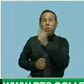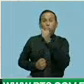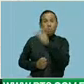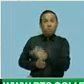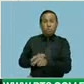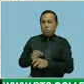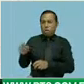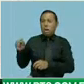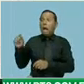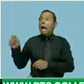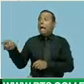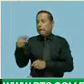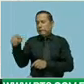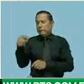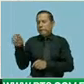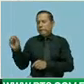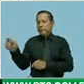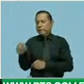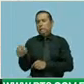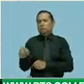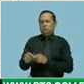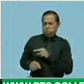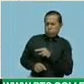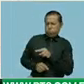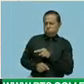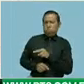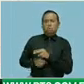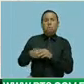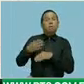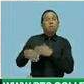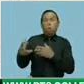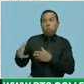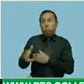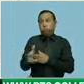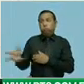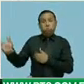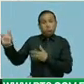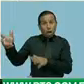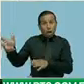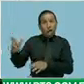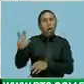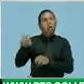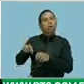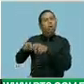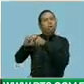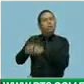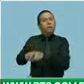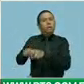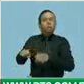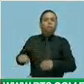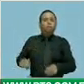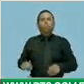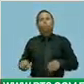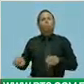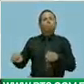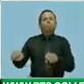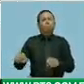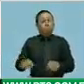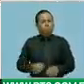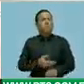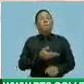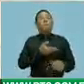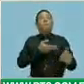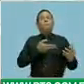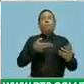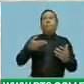Luego el vehículo se retira y al minuto llega una persona primero en la moto y luego el asaltante. Frente a estos hechos delictivos,